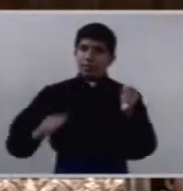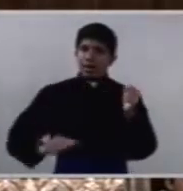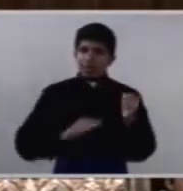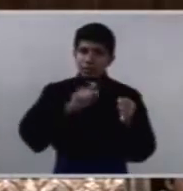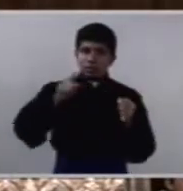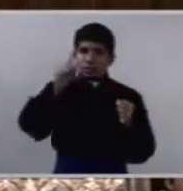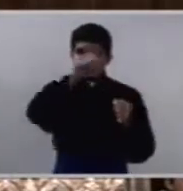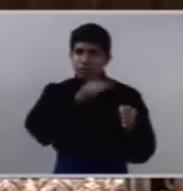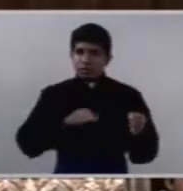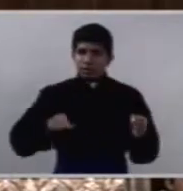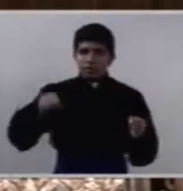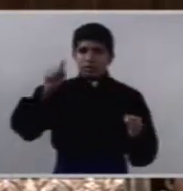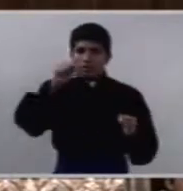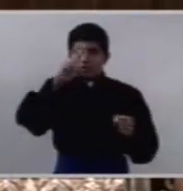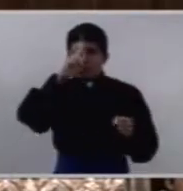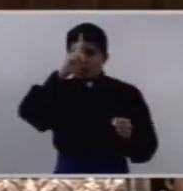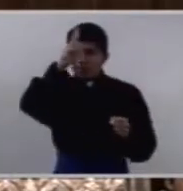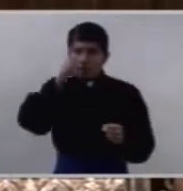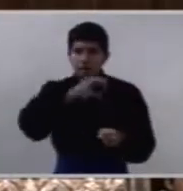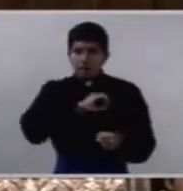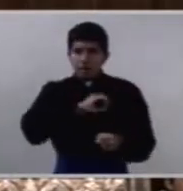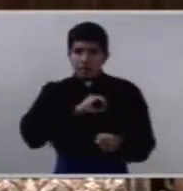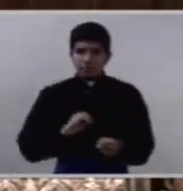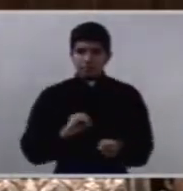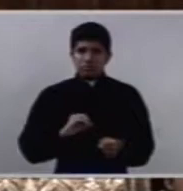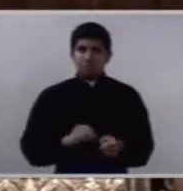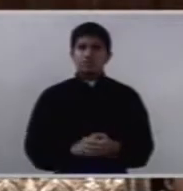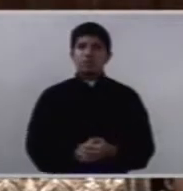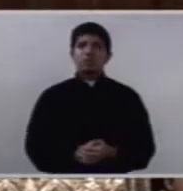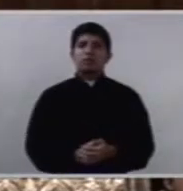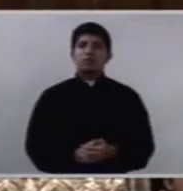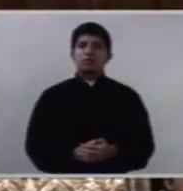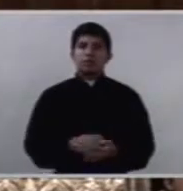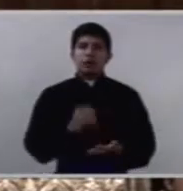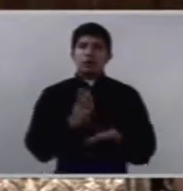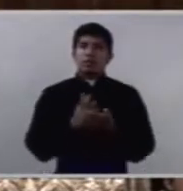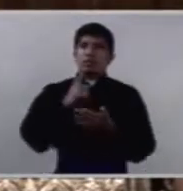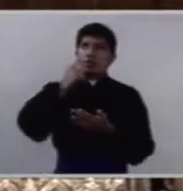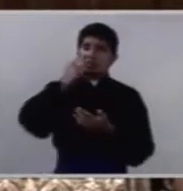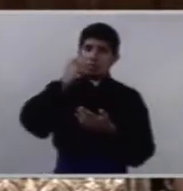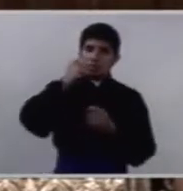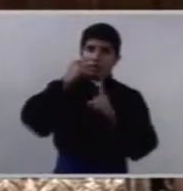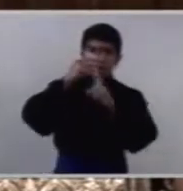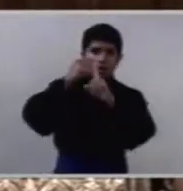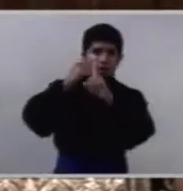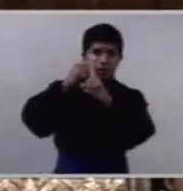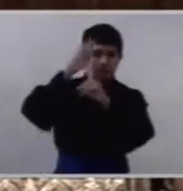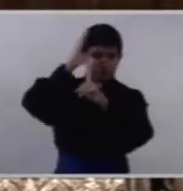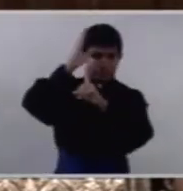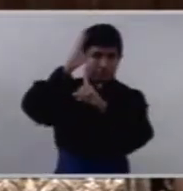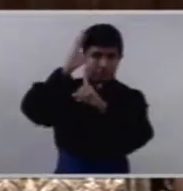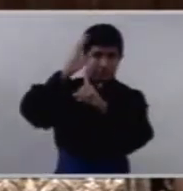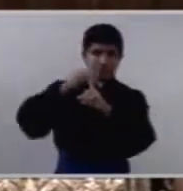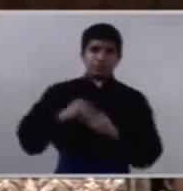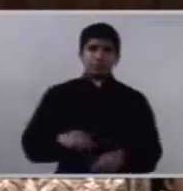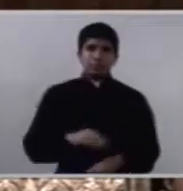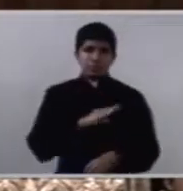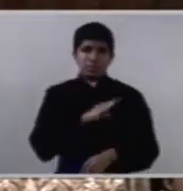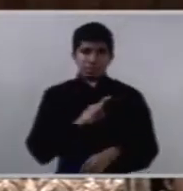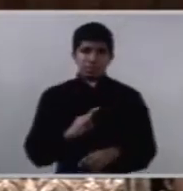círculo de venganza y de odio, y solo mirando la cruz de Cristo es